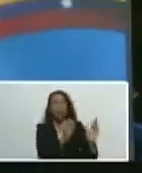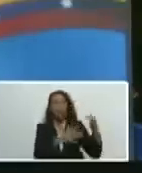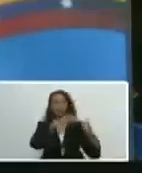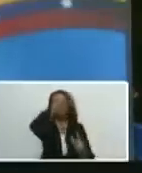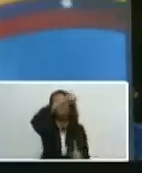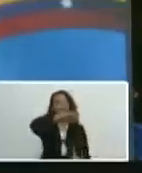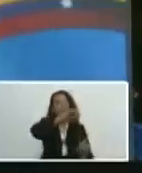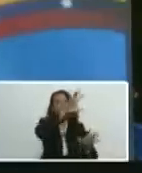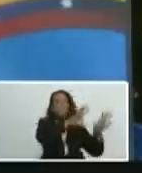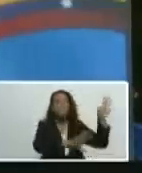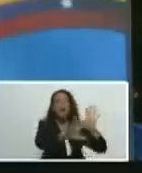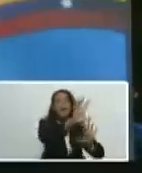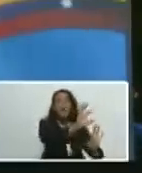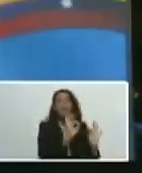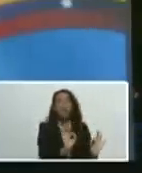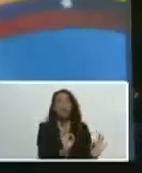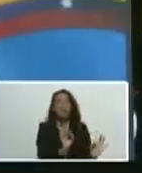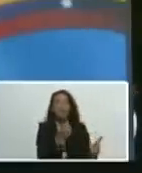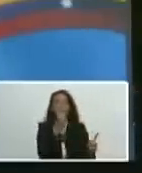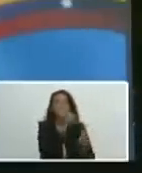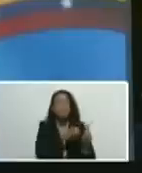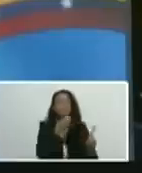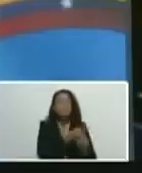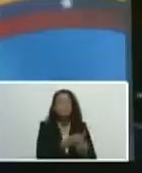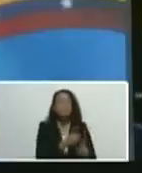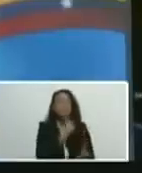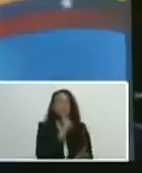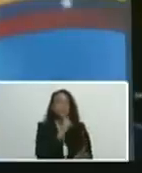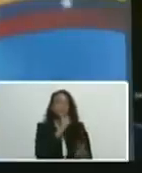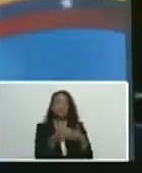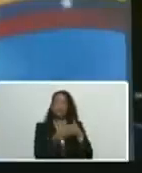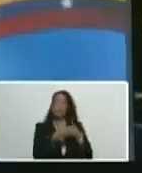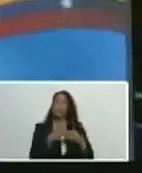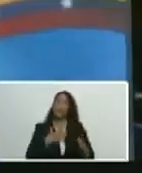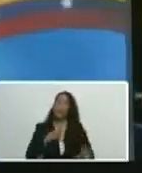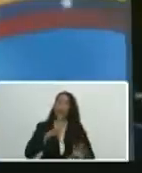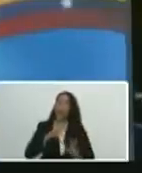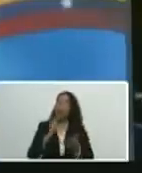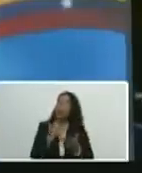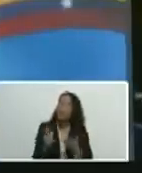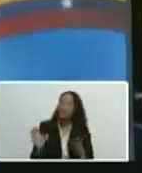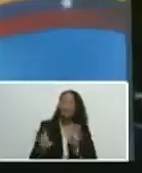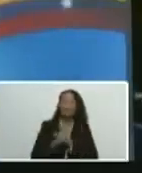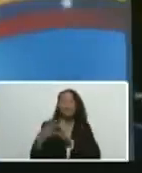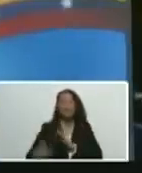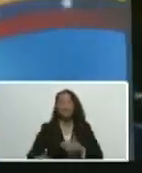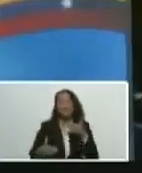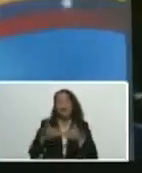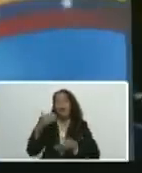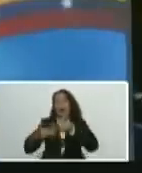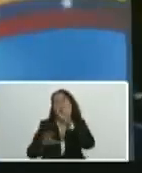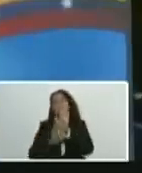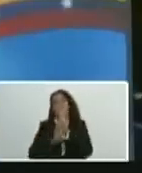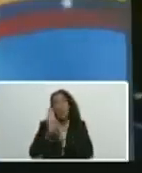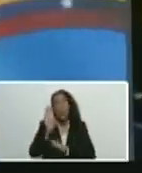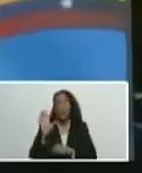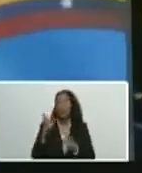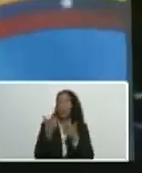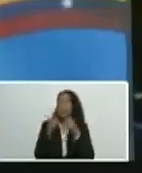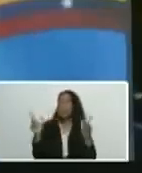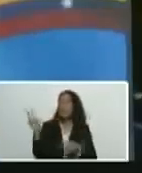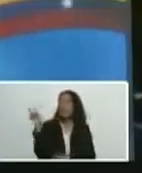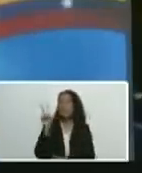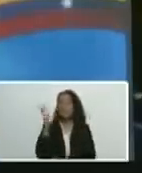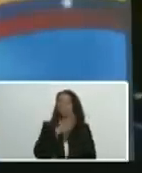cipayos nacionales que han entorpecido en cierta forma nuestro pleno derecho de progresar como Estado libre y